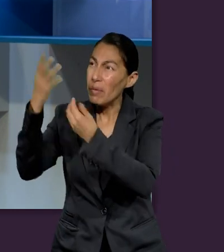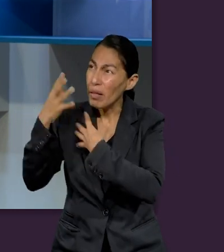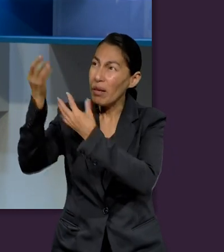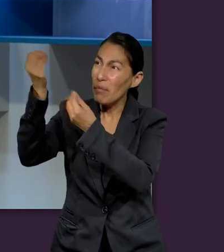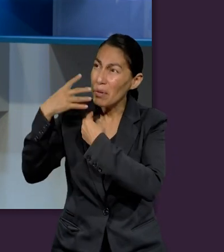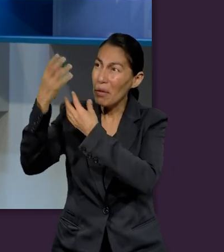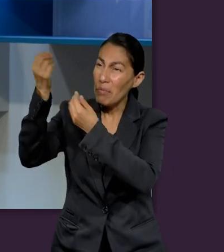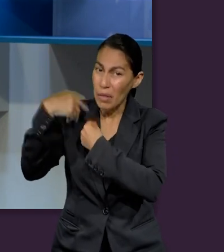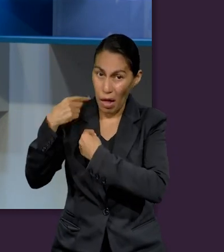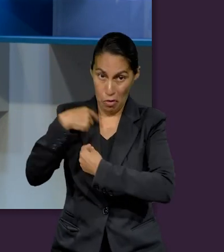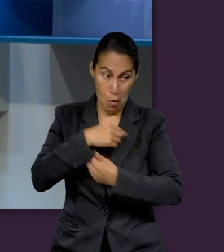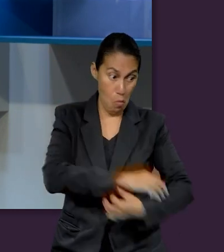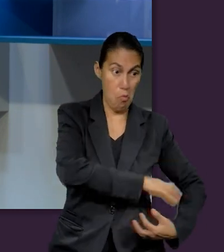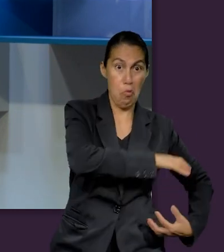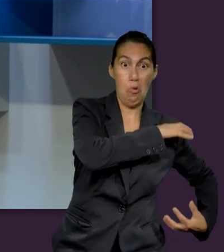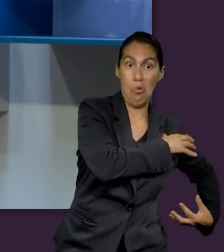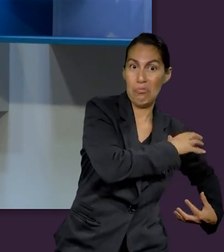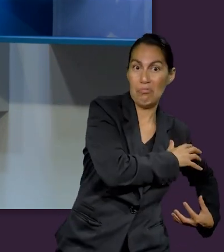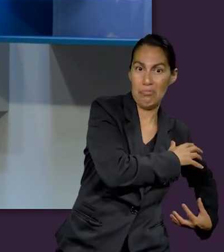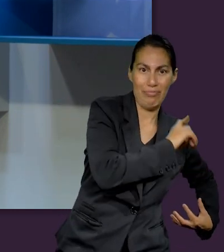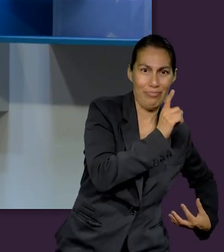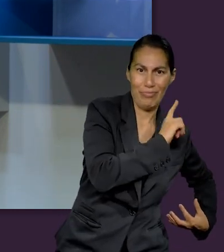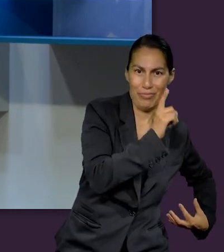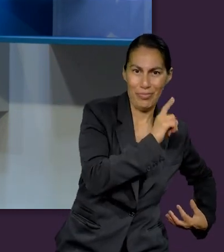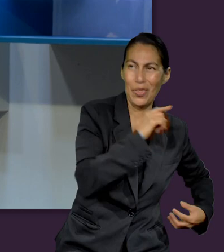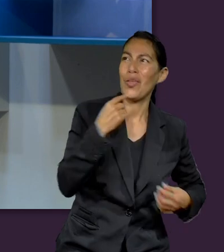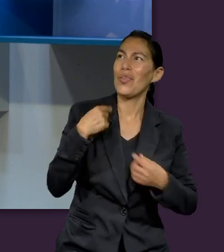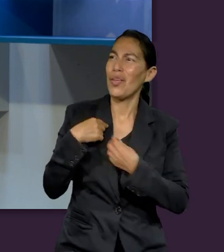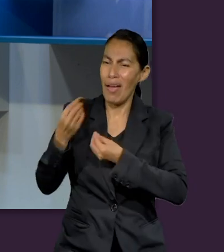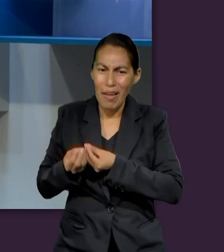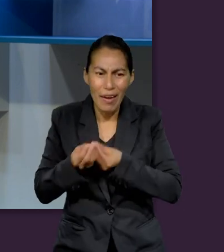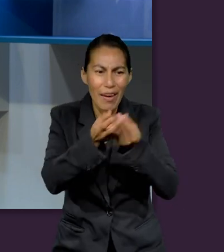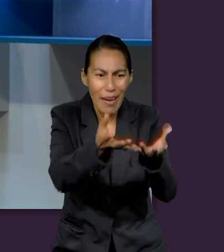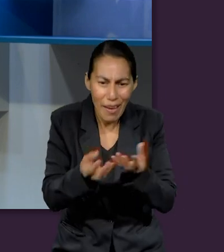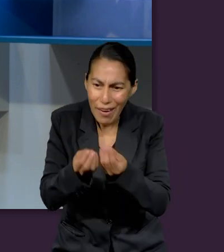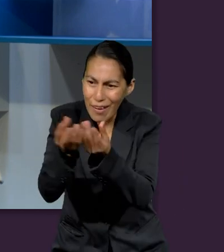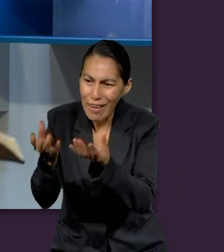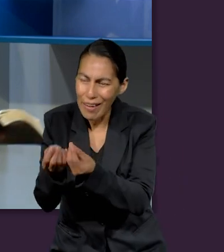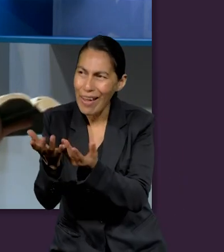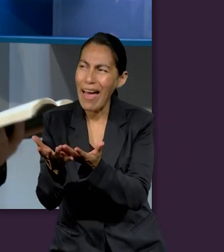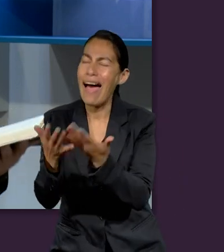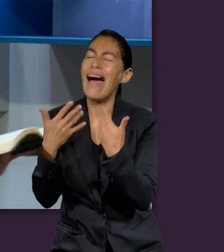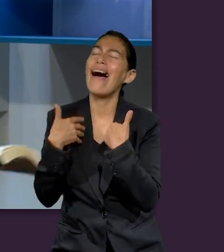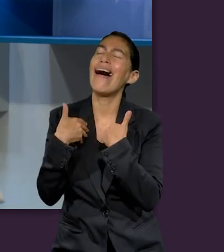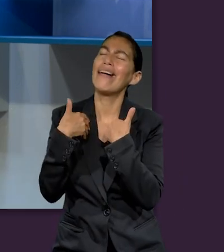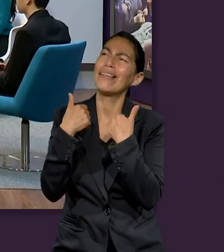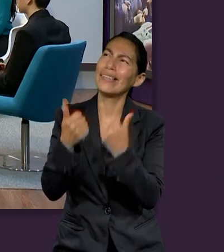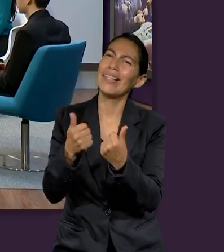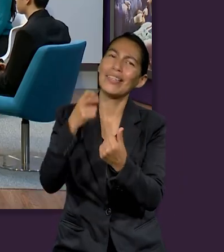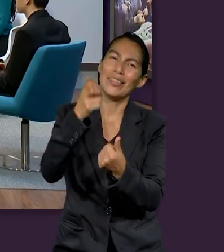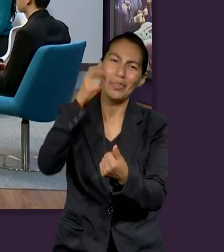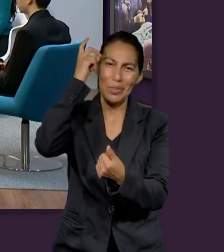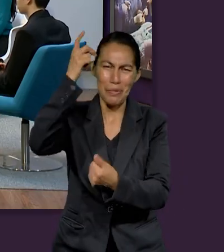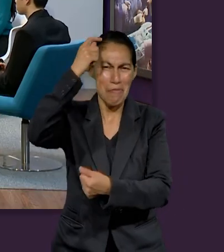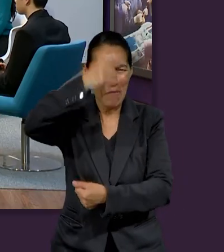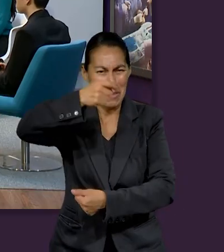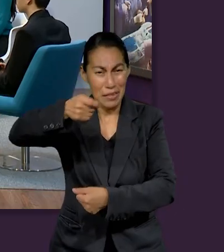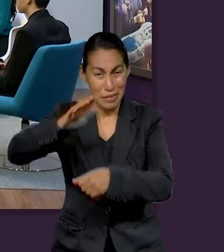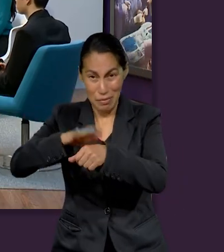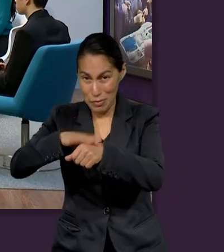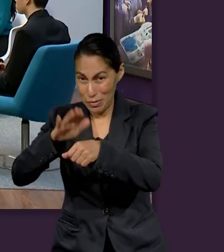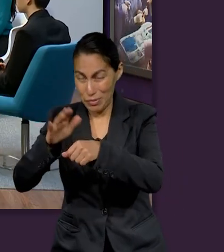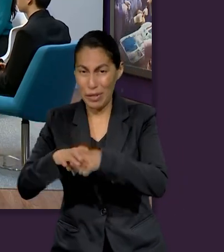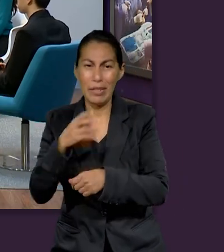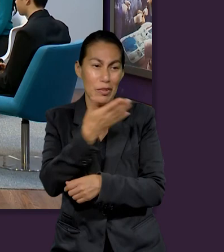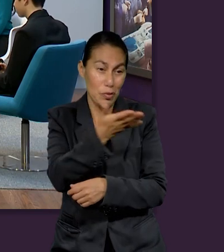le pertenece a Dios déjeme decirle que al final todo tiene sentido y todo al final va a estar cubierto y va a estar bien y eso lo tienen